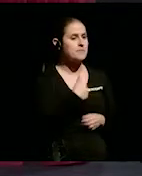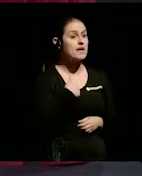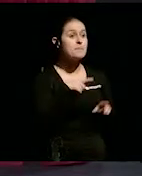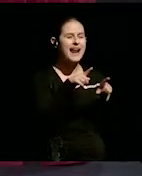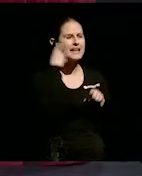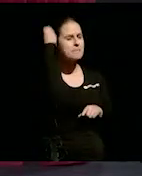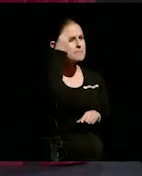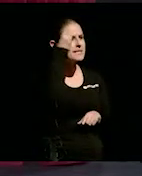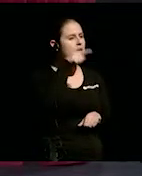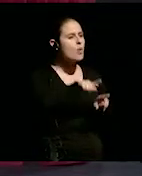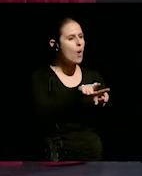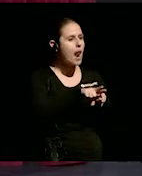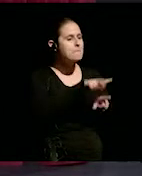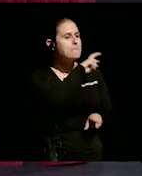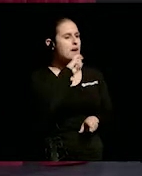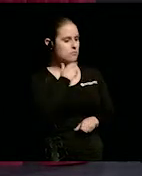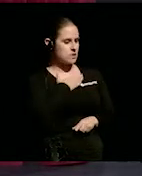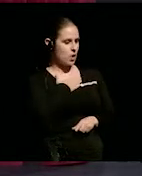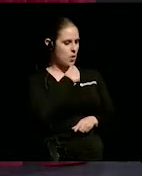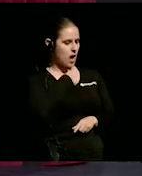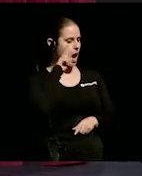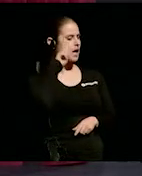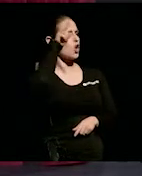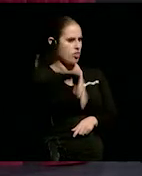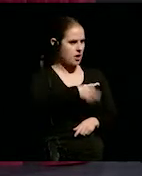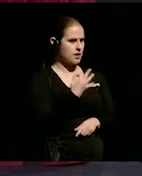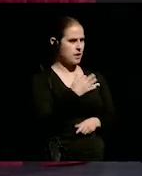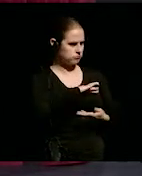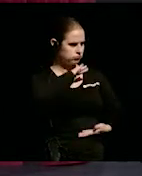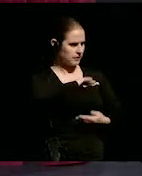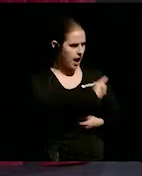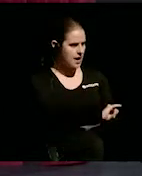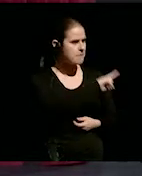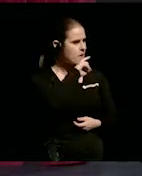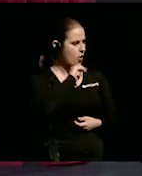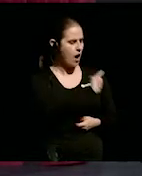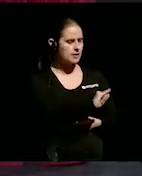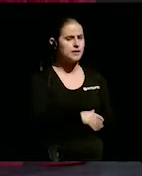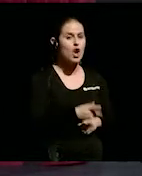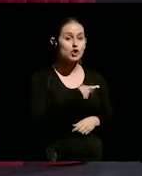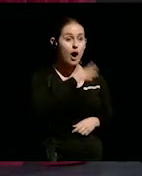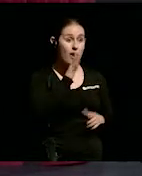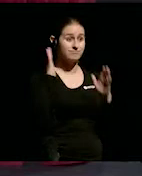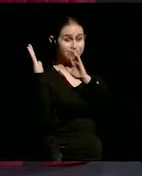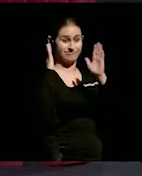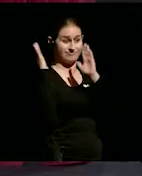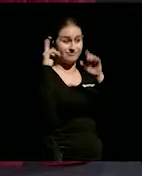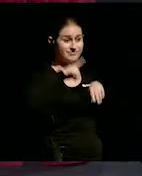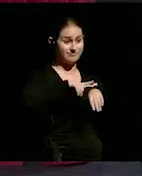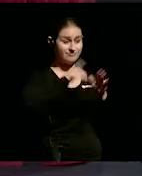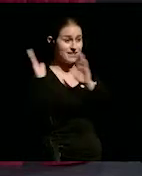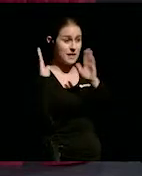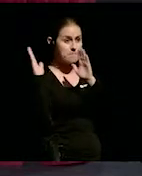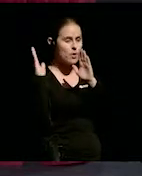ser reconocido, que merece la pena que reconozcamos su valor. Porque vivimos en un tiempo donde la diversidad